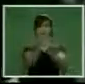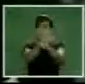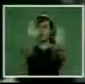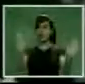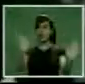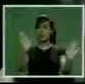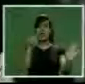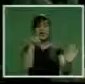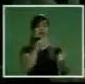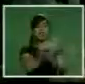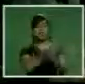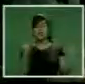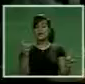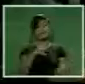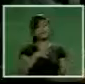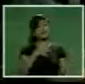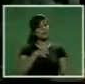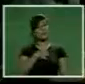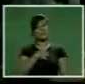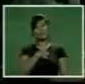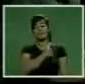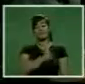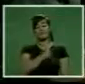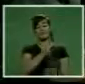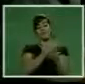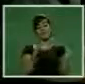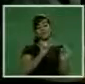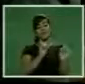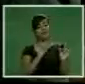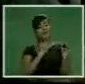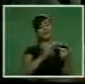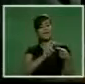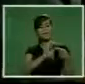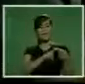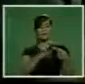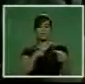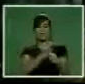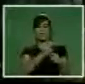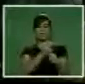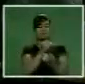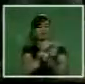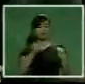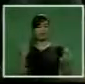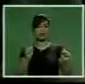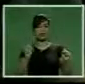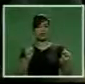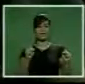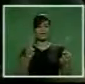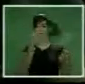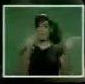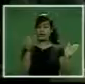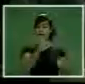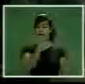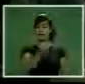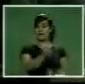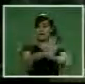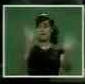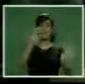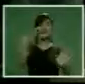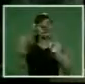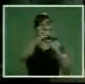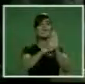la democracia no sirve. Eso lo dicen los ideólogos del neoliberalismo. Los Chicago Boys. Sí, señor, abiertamente. Sí. Entonces, ahí hay